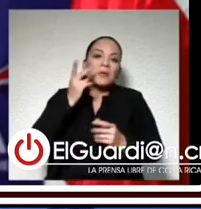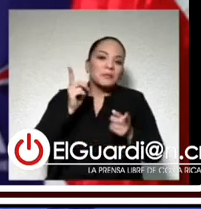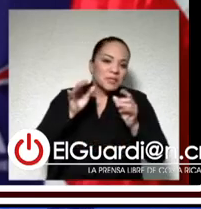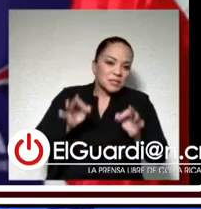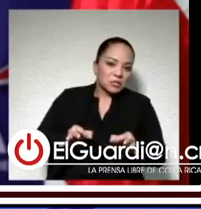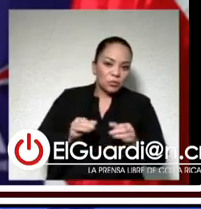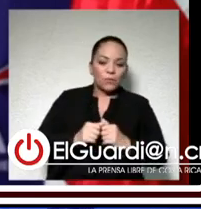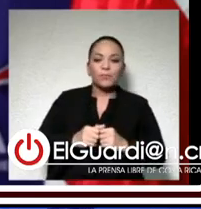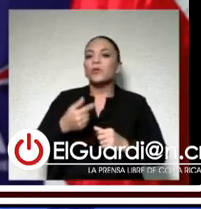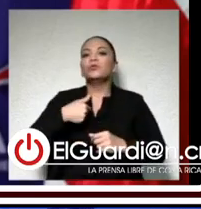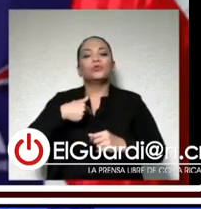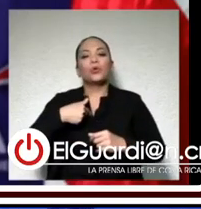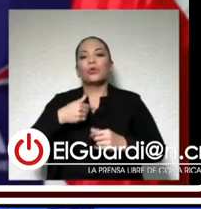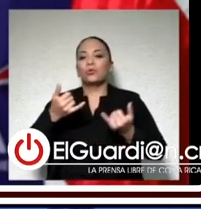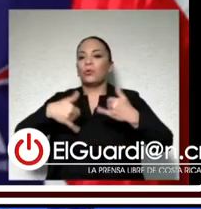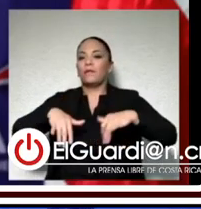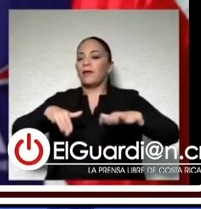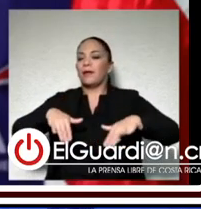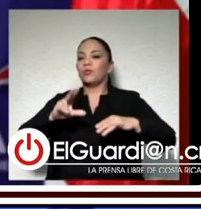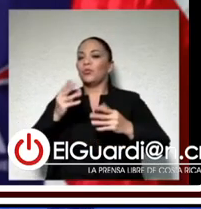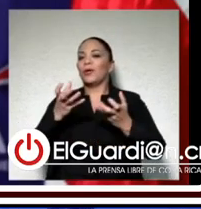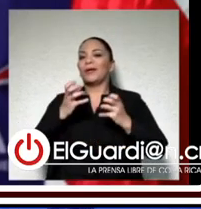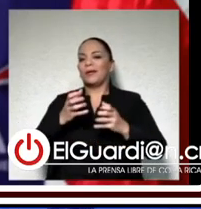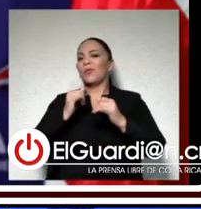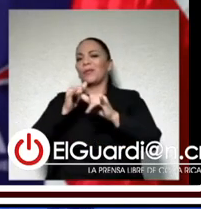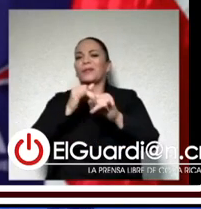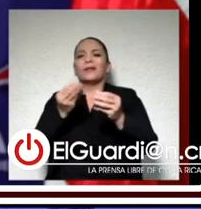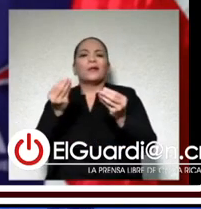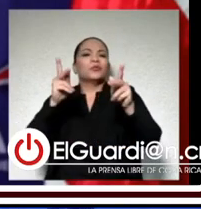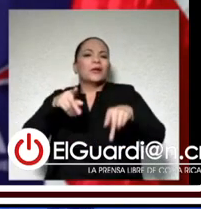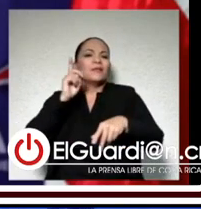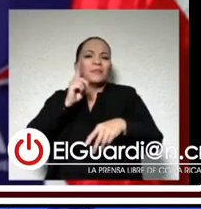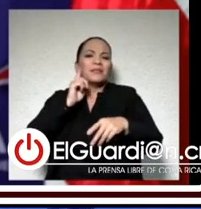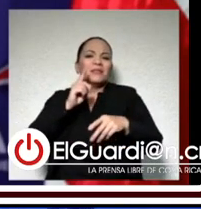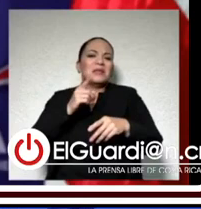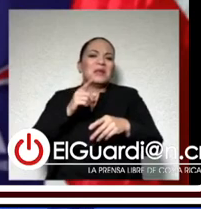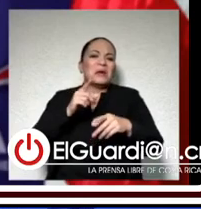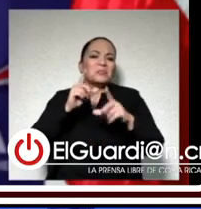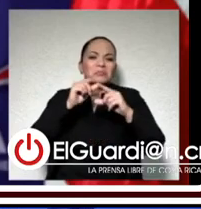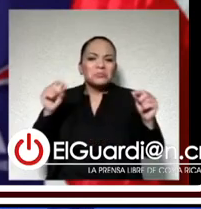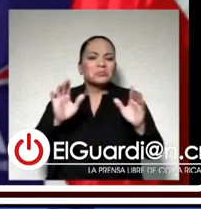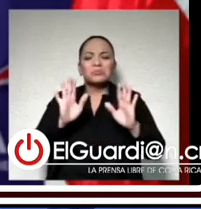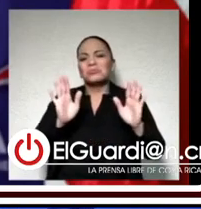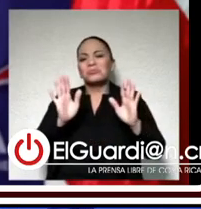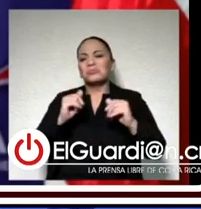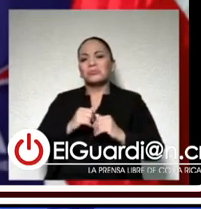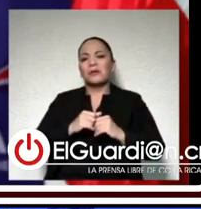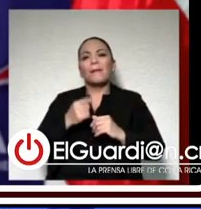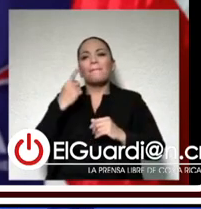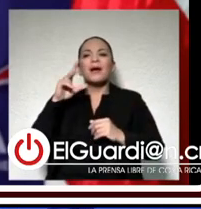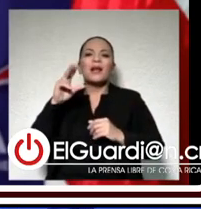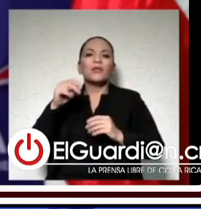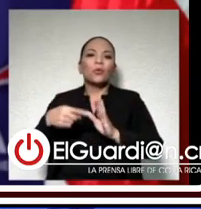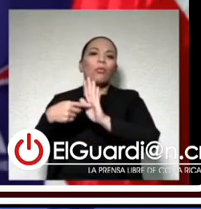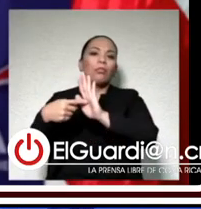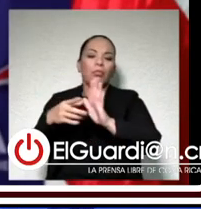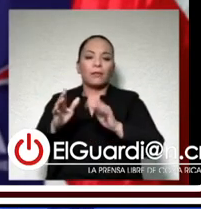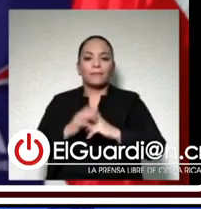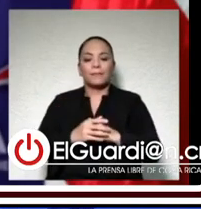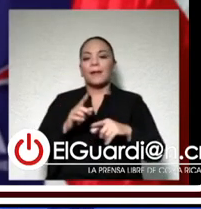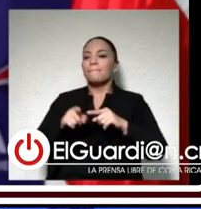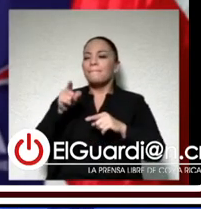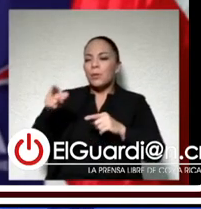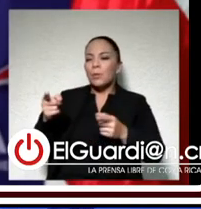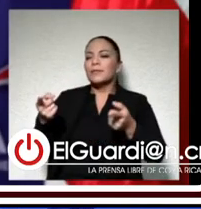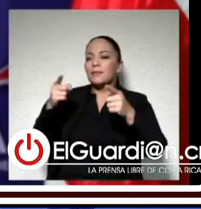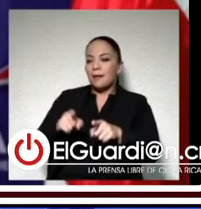Yo no he querido demandar a gente que habla muchas cosas falsas, y etcétera, para no darle visibilidad, pero en este caso yo creo que sí